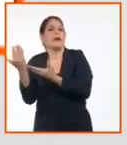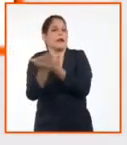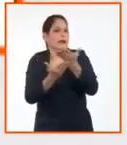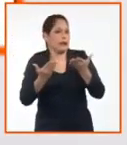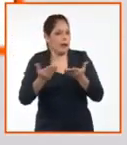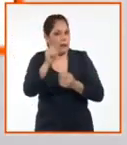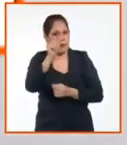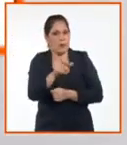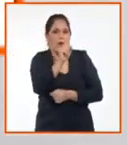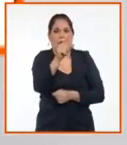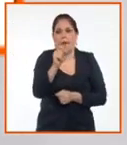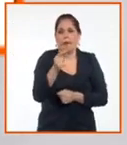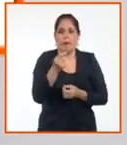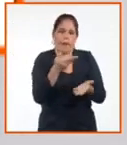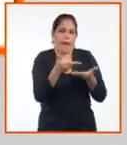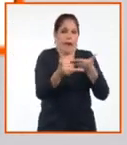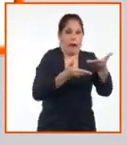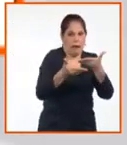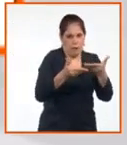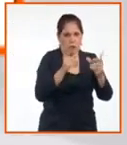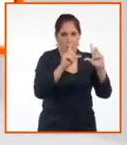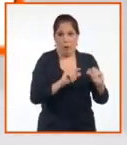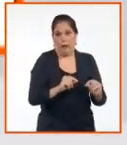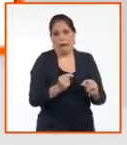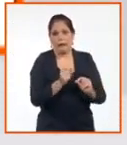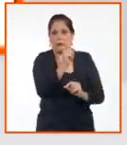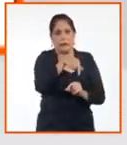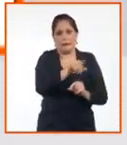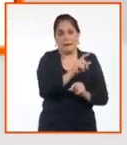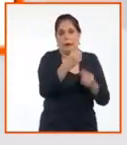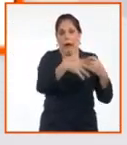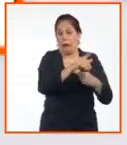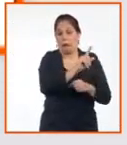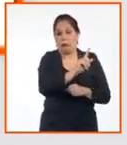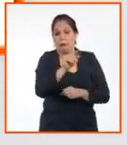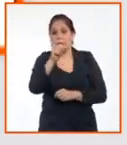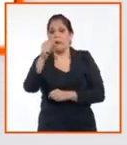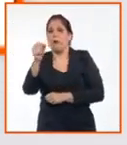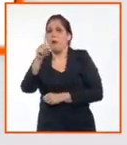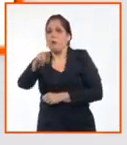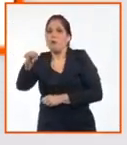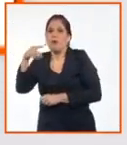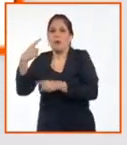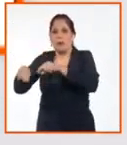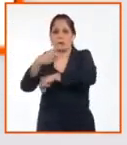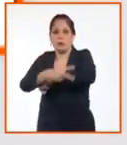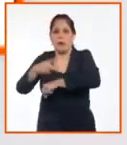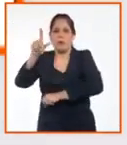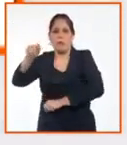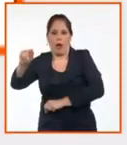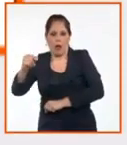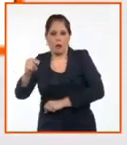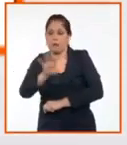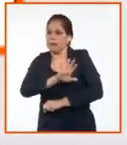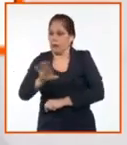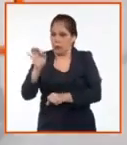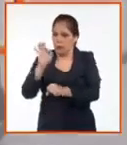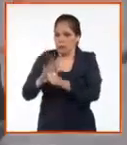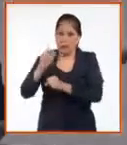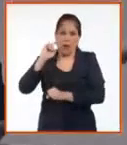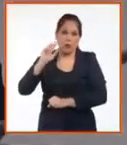de negociación para tratar de abaratar los precios esta tendencia que hay de subir los precios es un proceso complejo y ese proceso ya se inició por ejemplo para el año